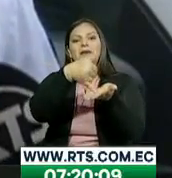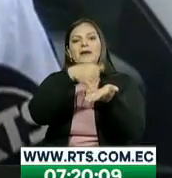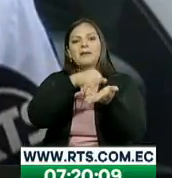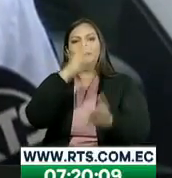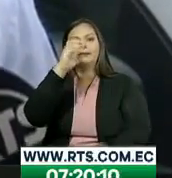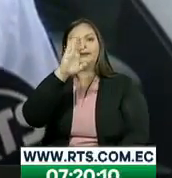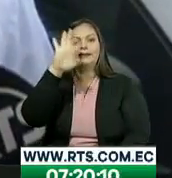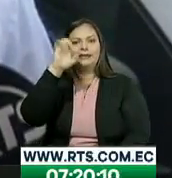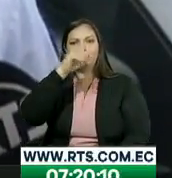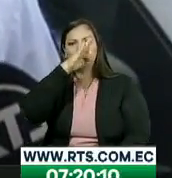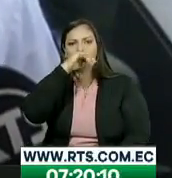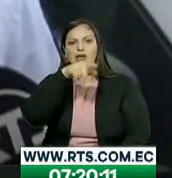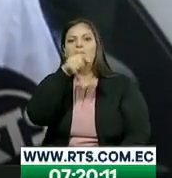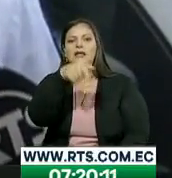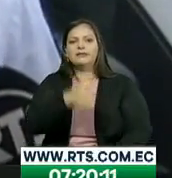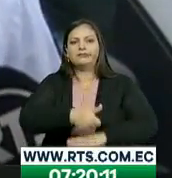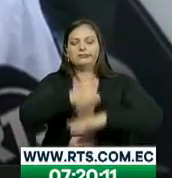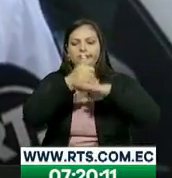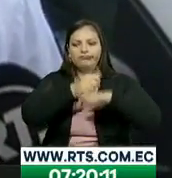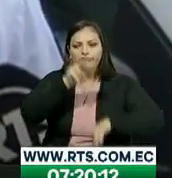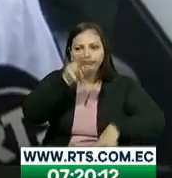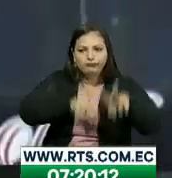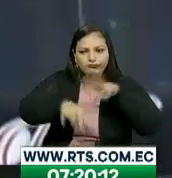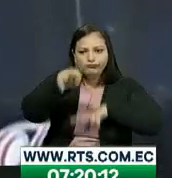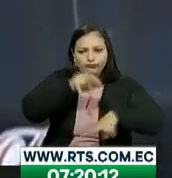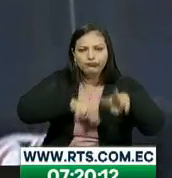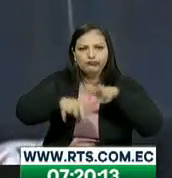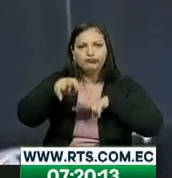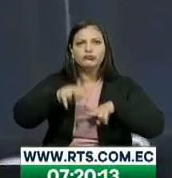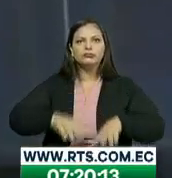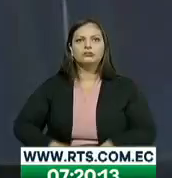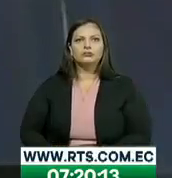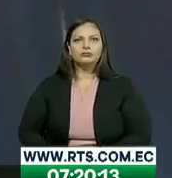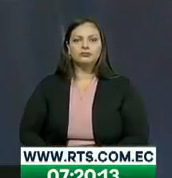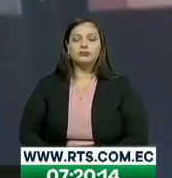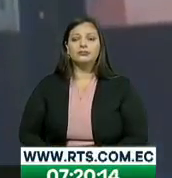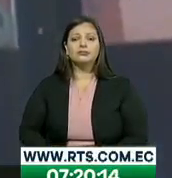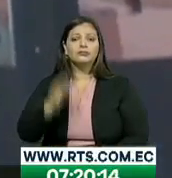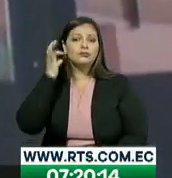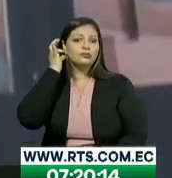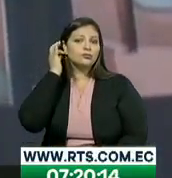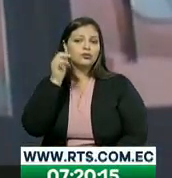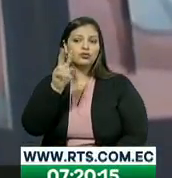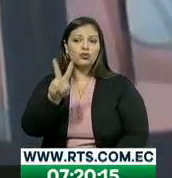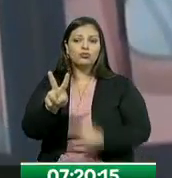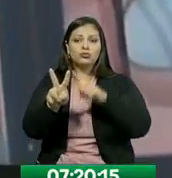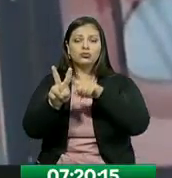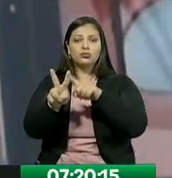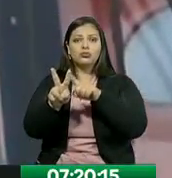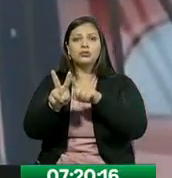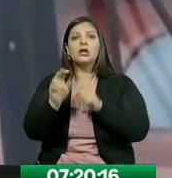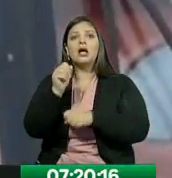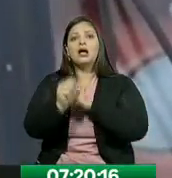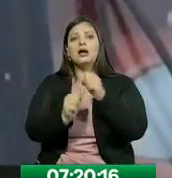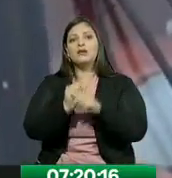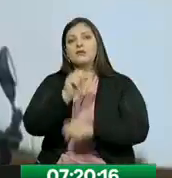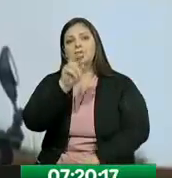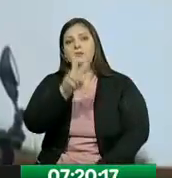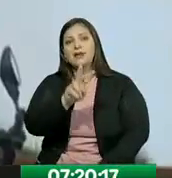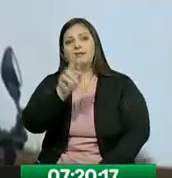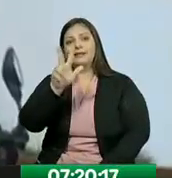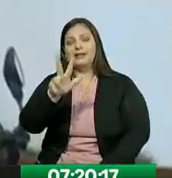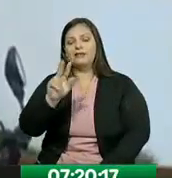den la evaluación correspondiente de las dos señoritas. Las jóvenes de 23 y 22 años recibieron atención médica